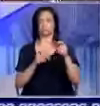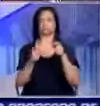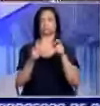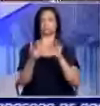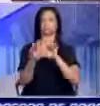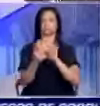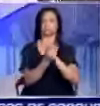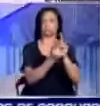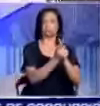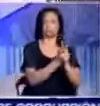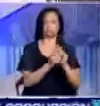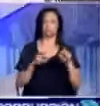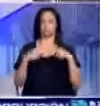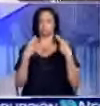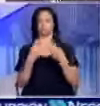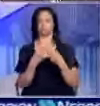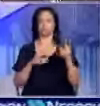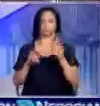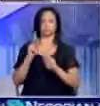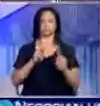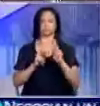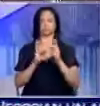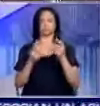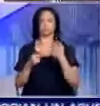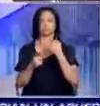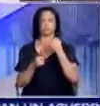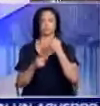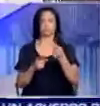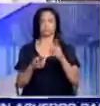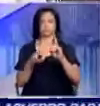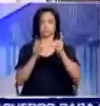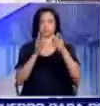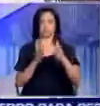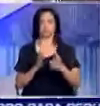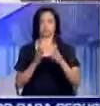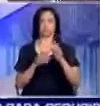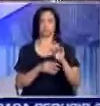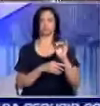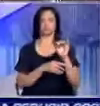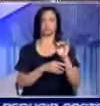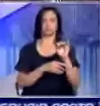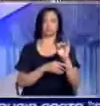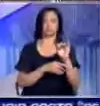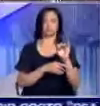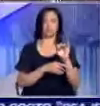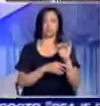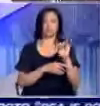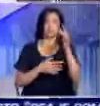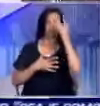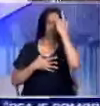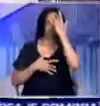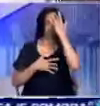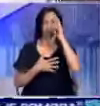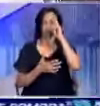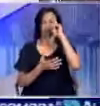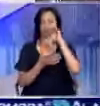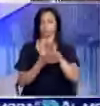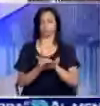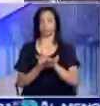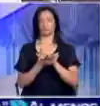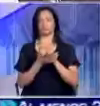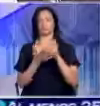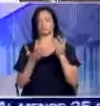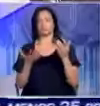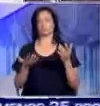contacto o la reunión de la gente como ha dicho el director de epidemiología eh yo creo